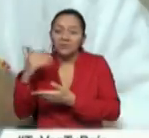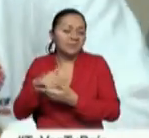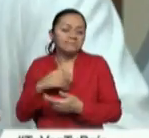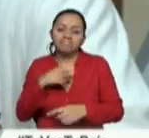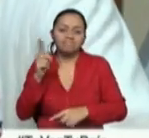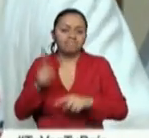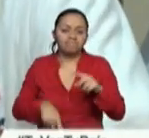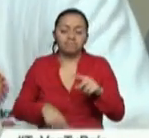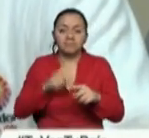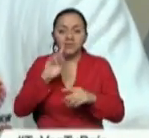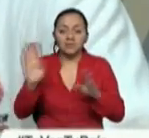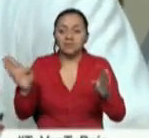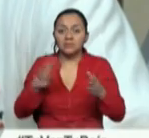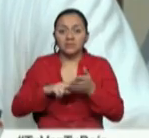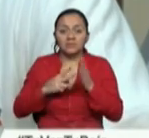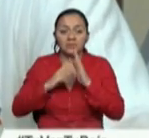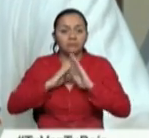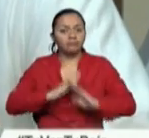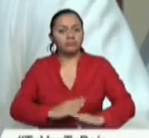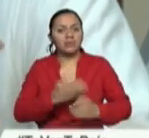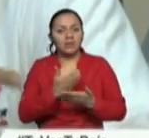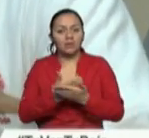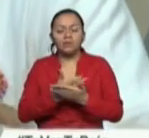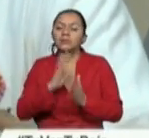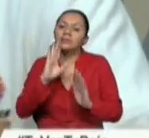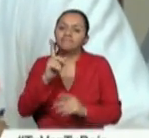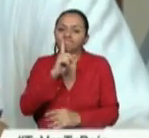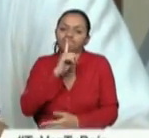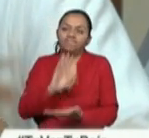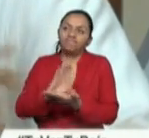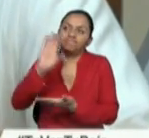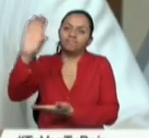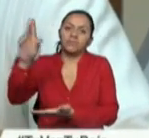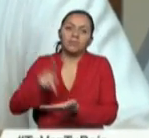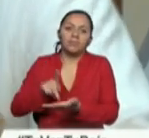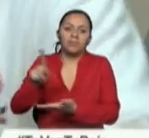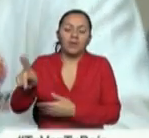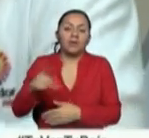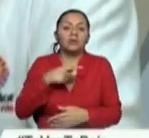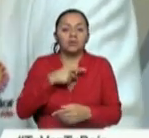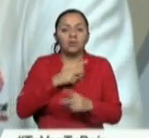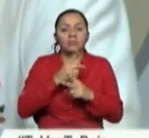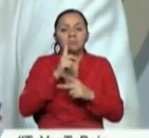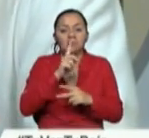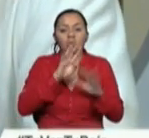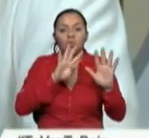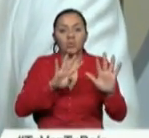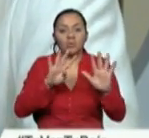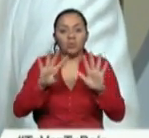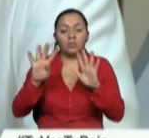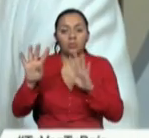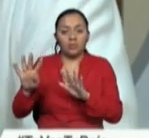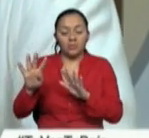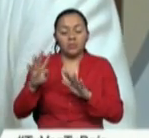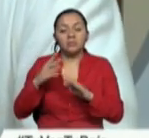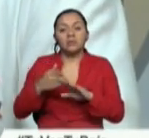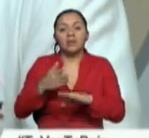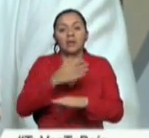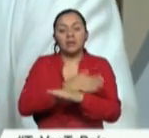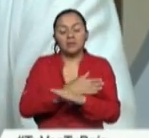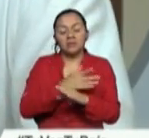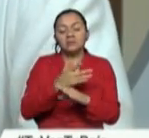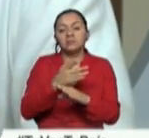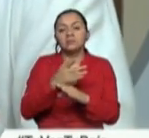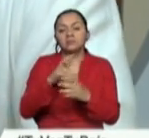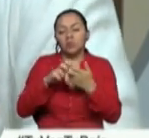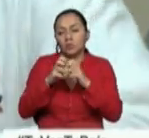porque nos cerraban la fuerte de financiamiento para evitar lo que sucedió en el 99 protegimos mucho los bancos le permitimos que suban el costo del